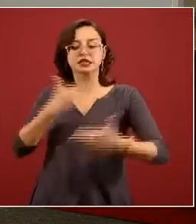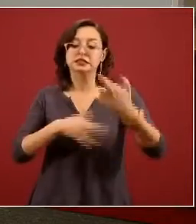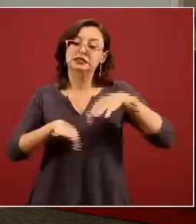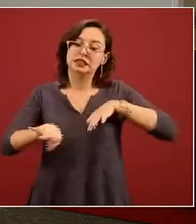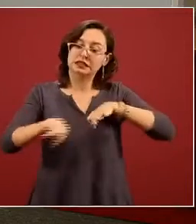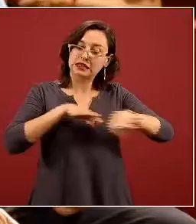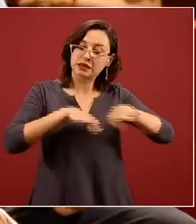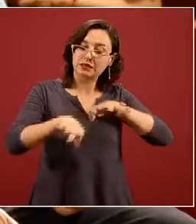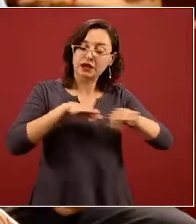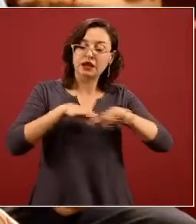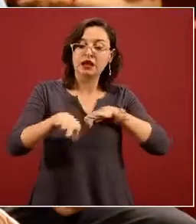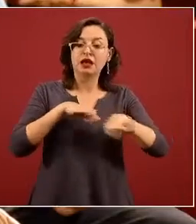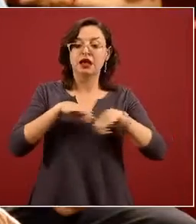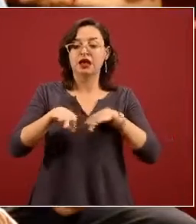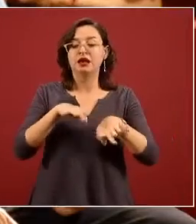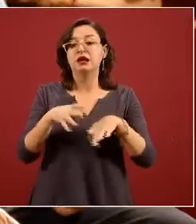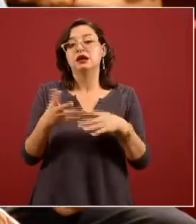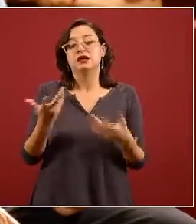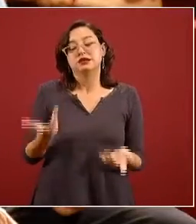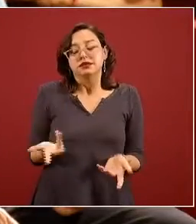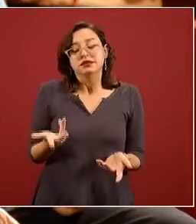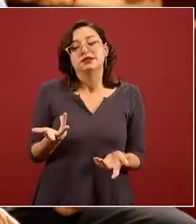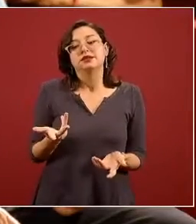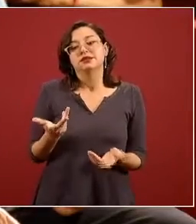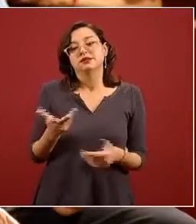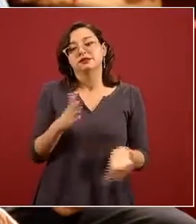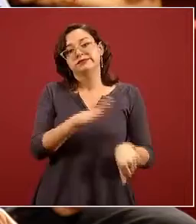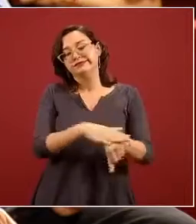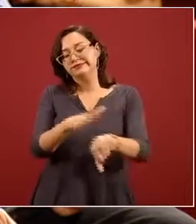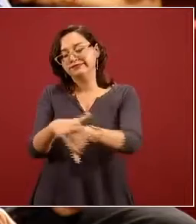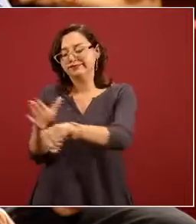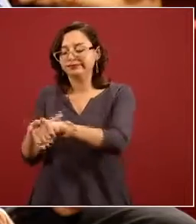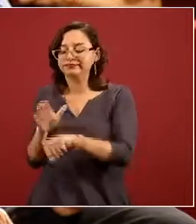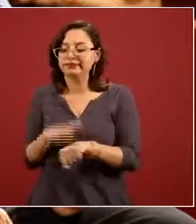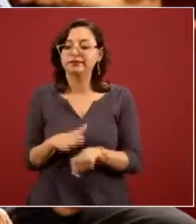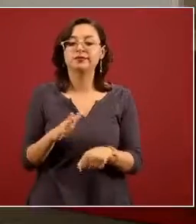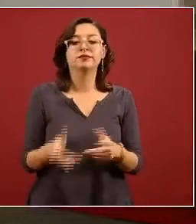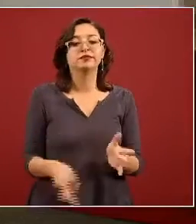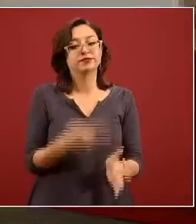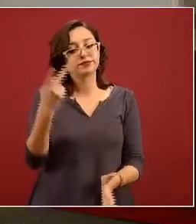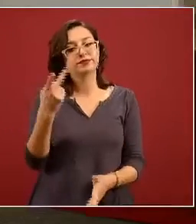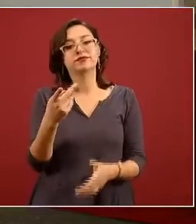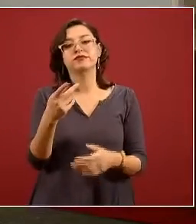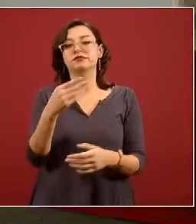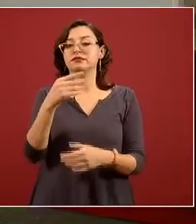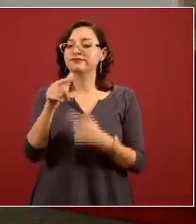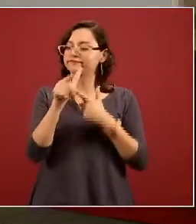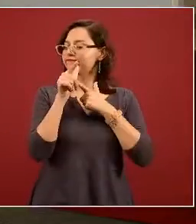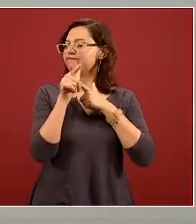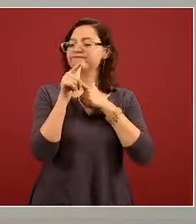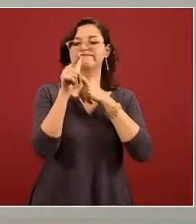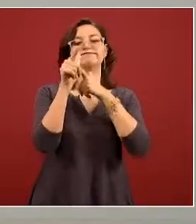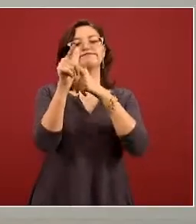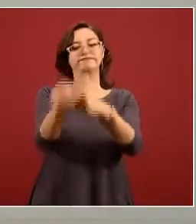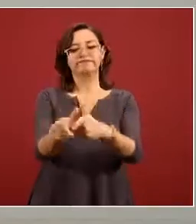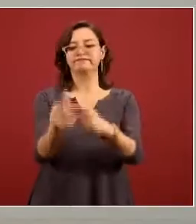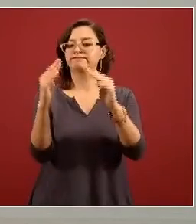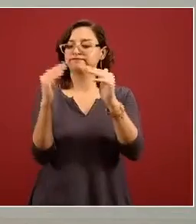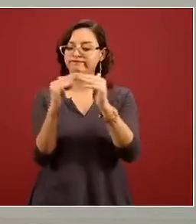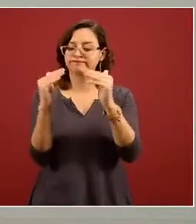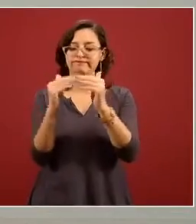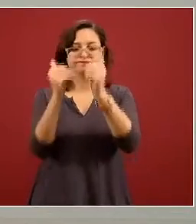digamos, el curso de su negocio. Los invitamos a continuar con la Jornada Nacional de Sana Distancia, a quedarse en